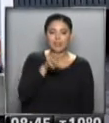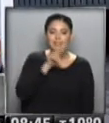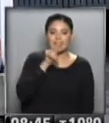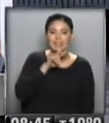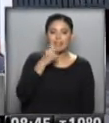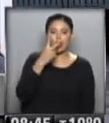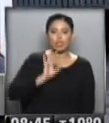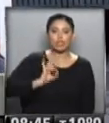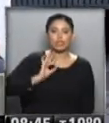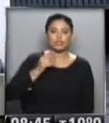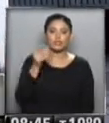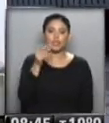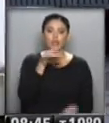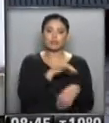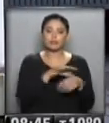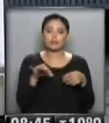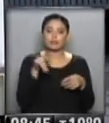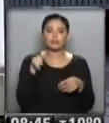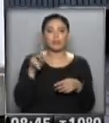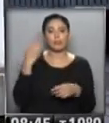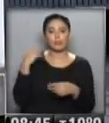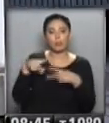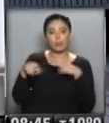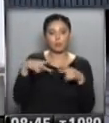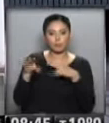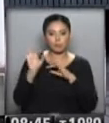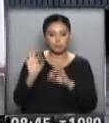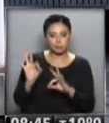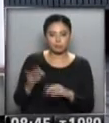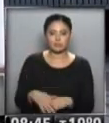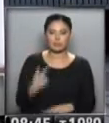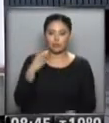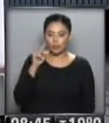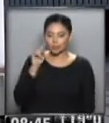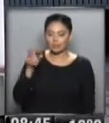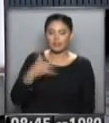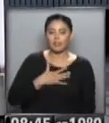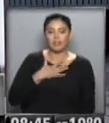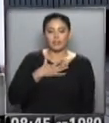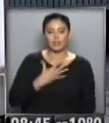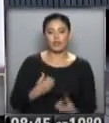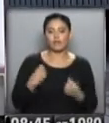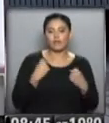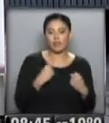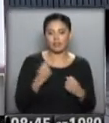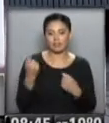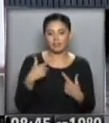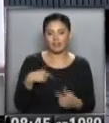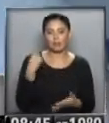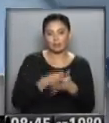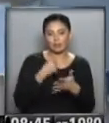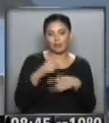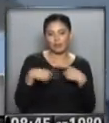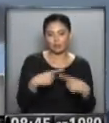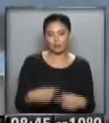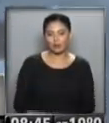años estaba conectada ni está de tres años así que eso fue lo que nos dio un empujoncito más como para seguir peleándola